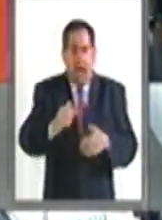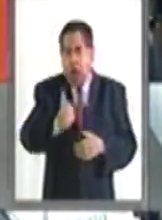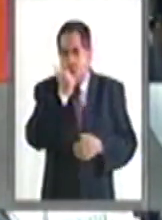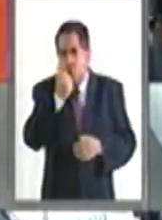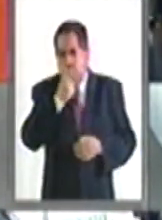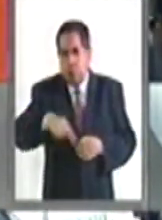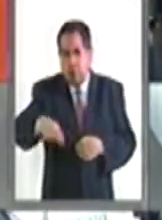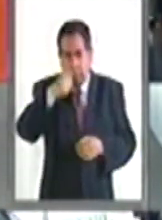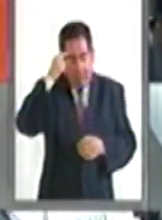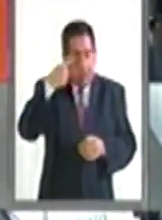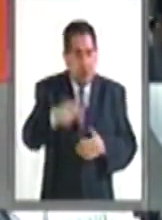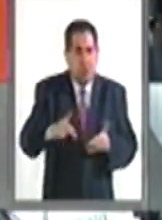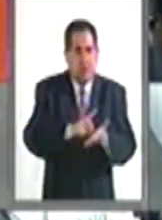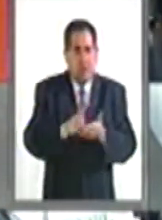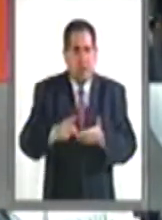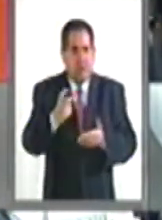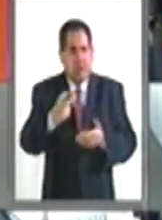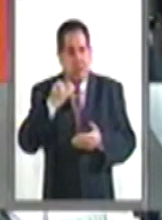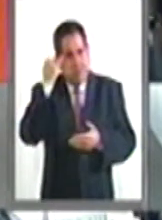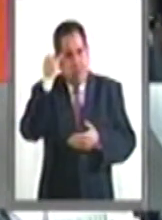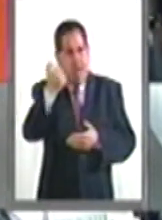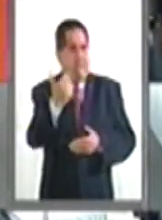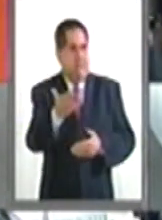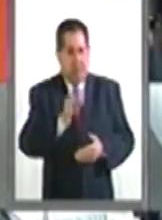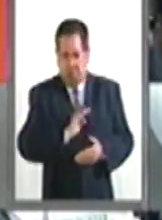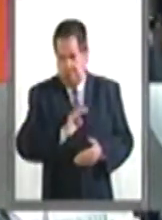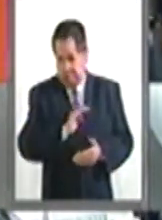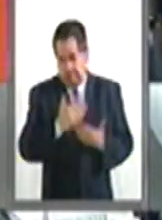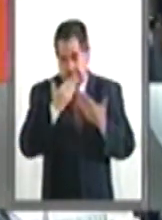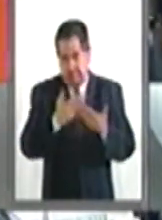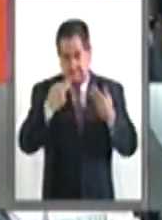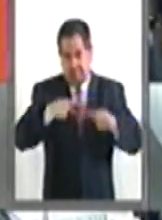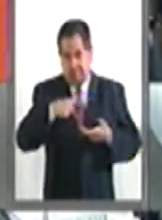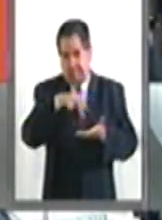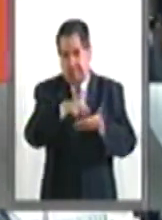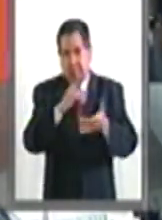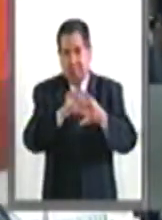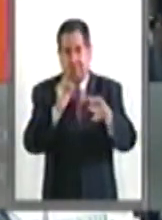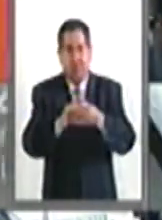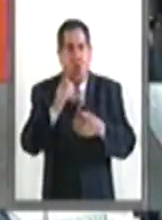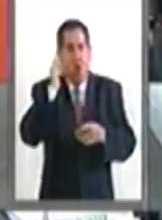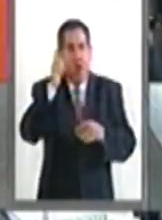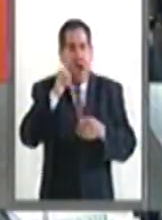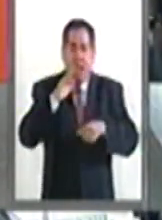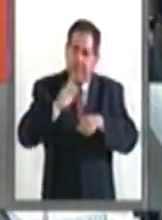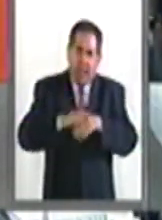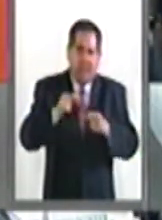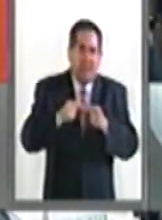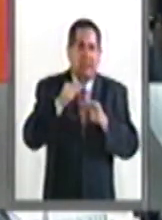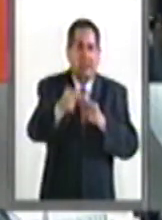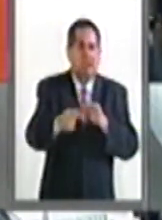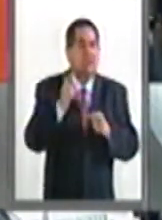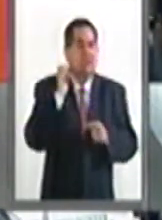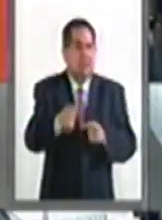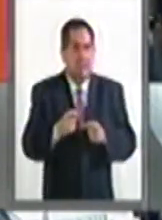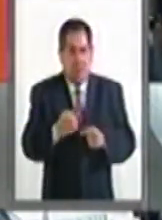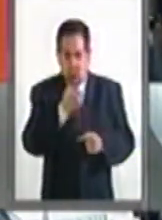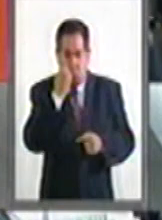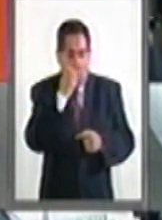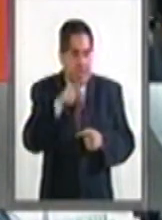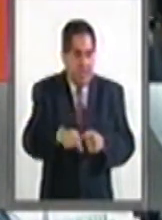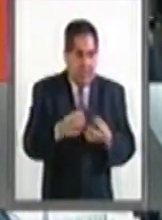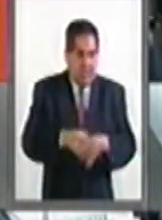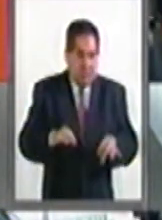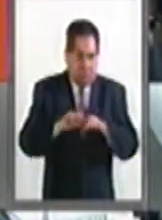alumnos esos derechos. Por eso felicito a la proponente y que vayamos más allá. Efectivamente, en